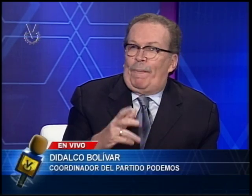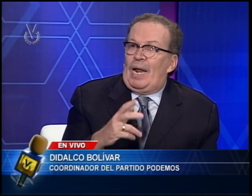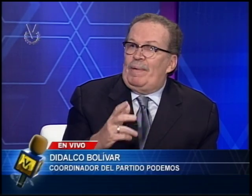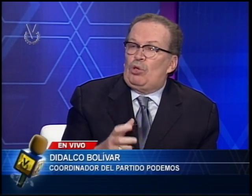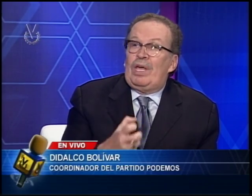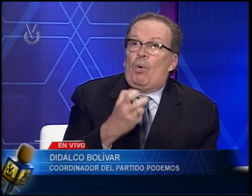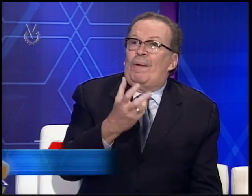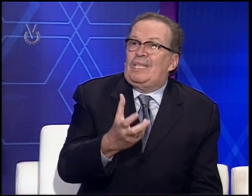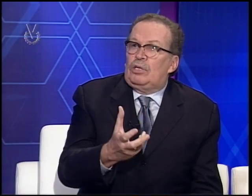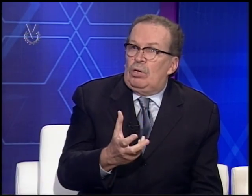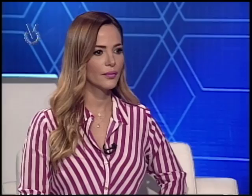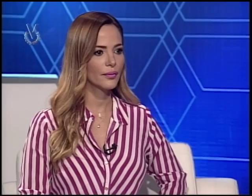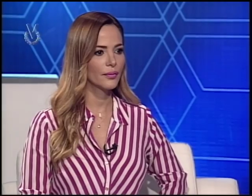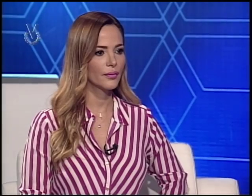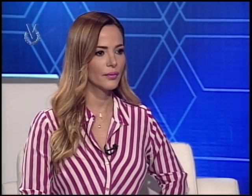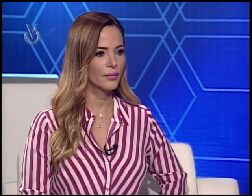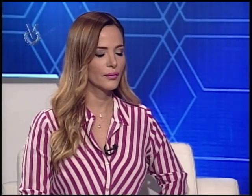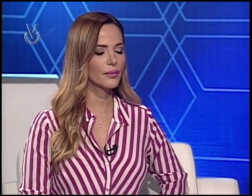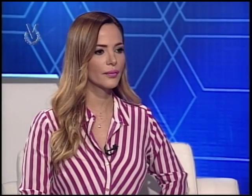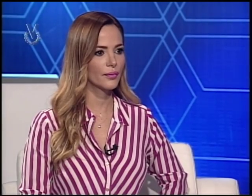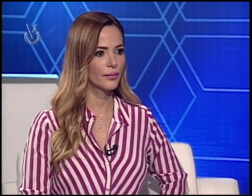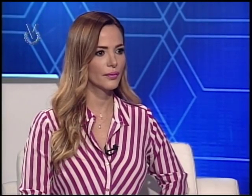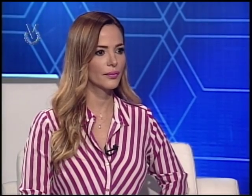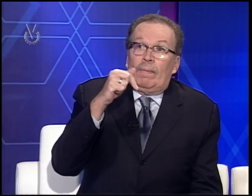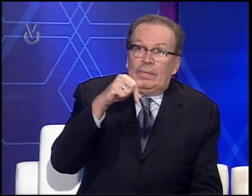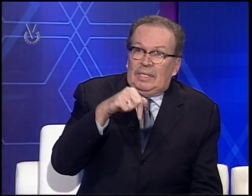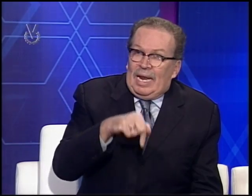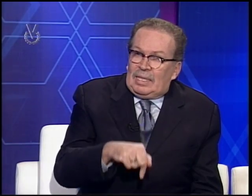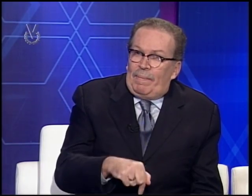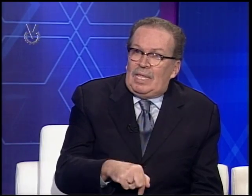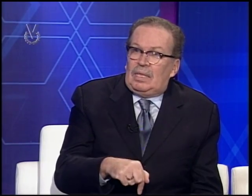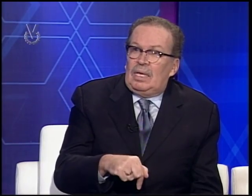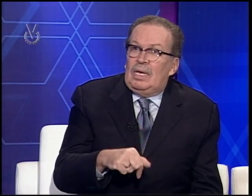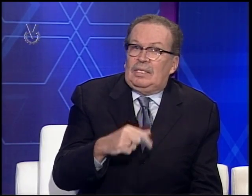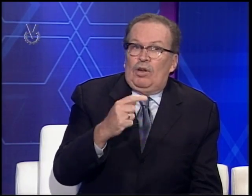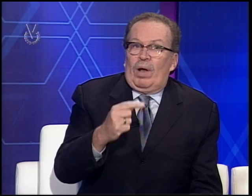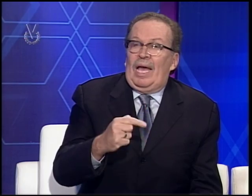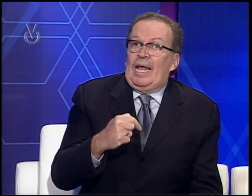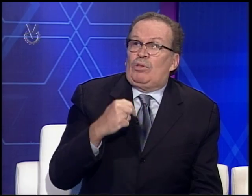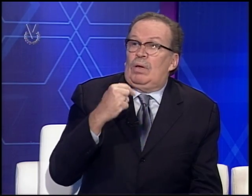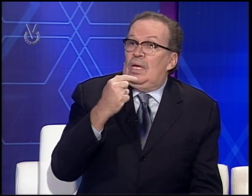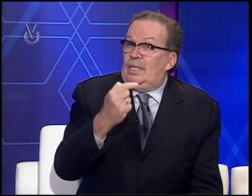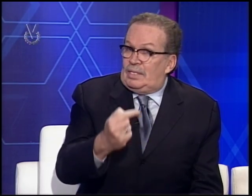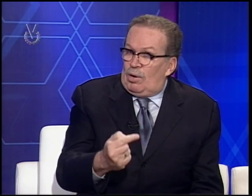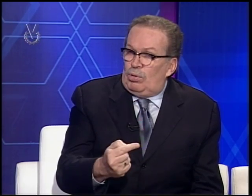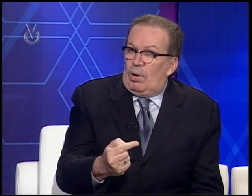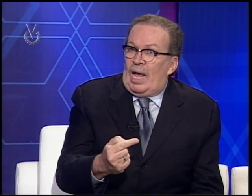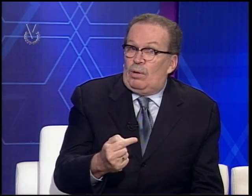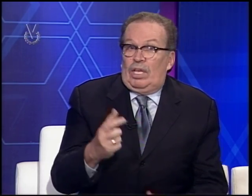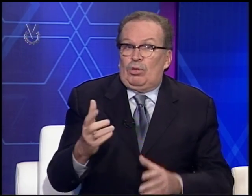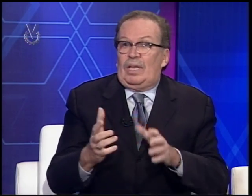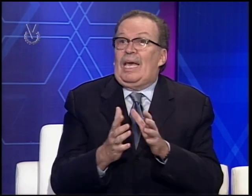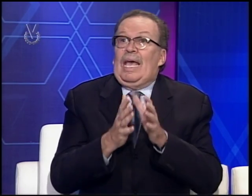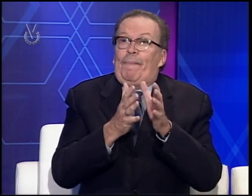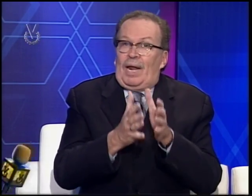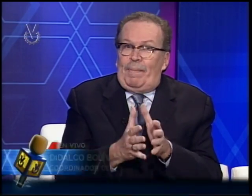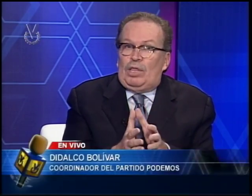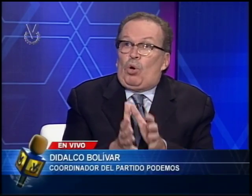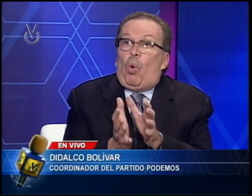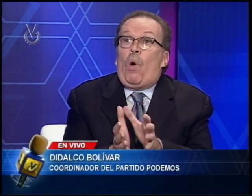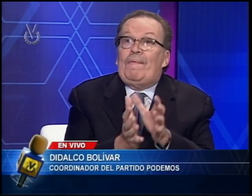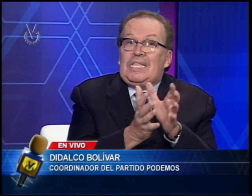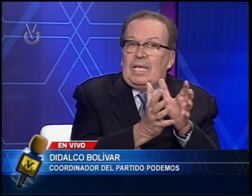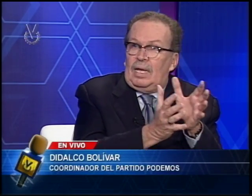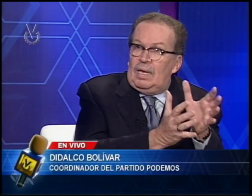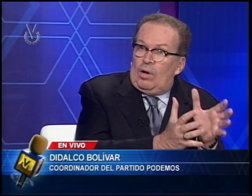porque son parlamentos de cohabitación. El presidente no es electo directamente, sino que es electo de segundo grado. Entonces, el